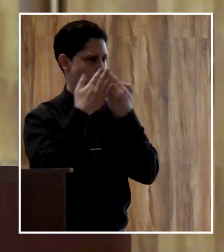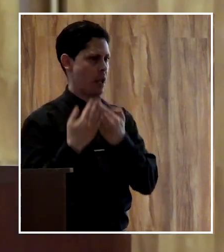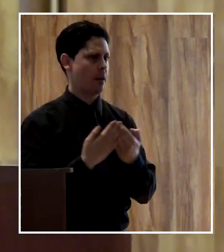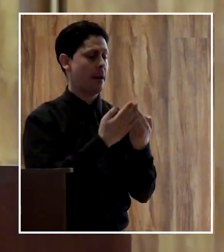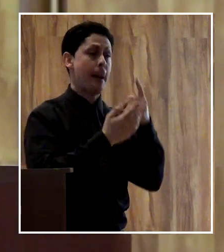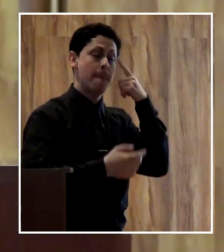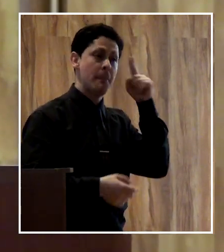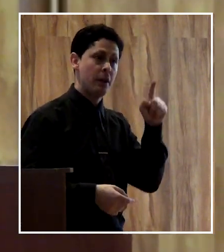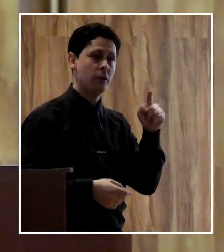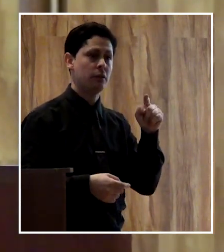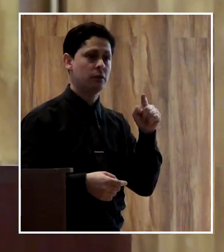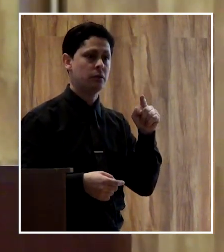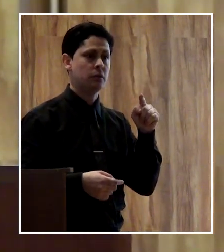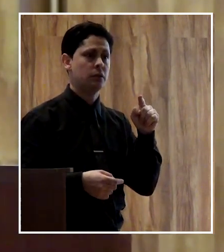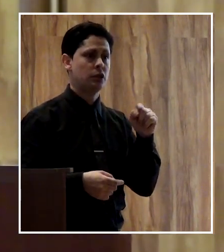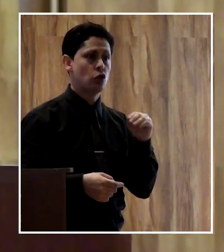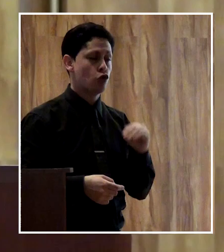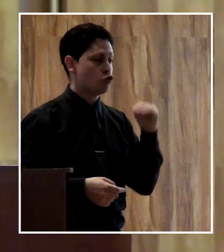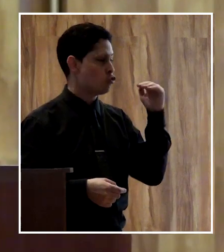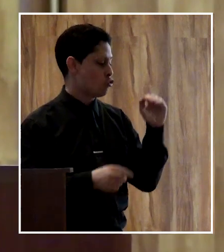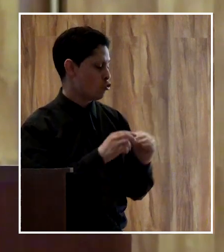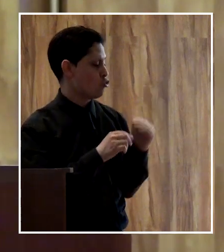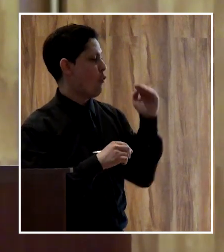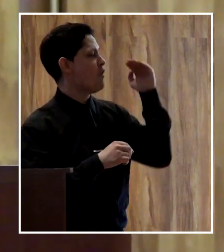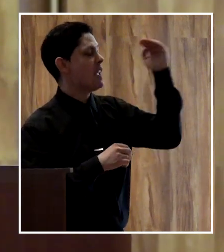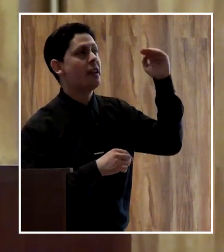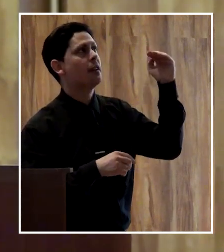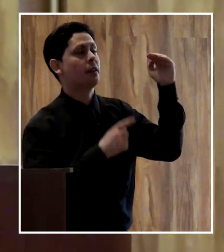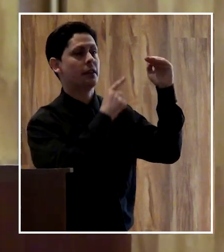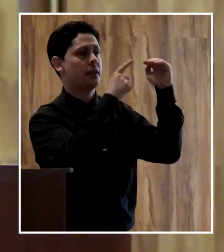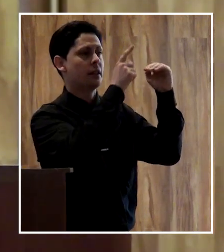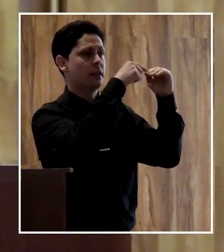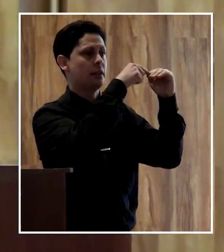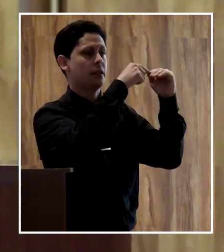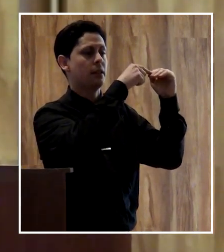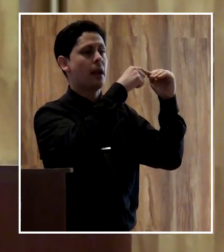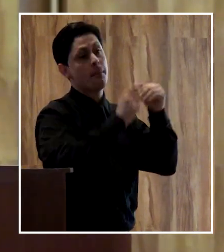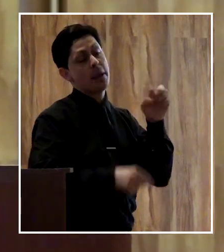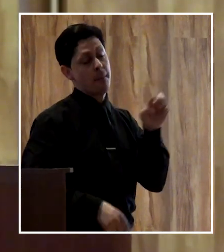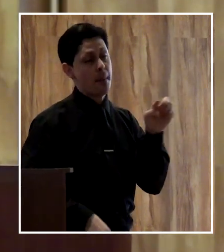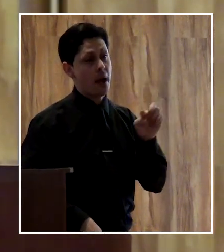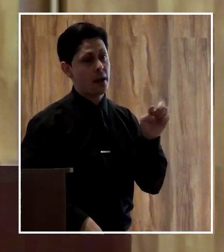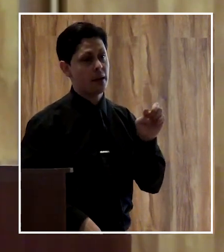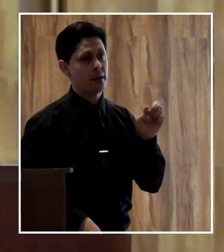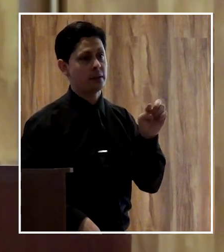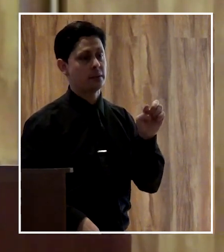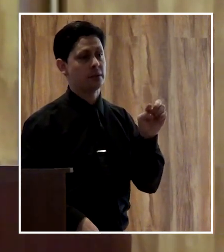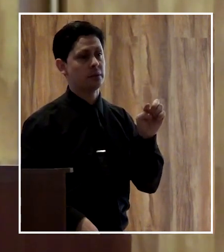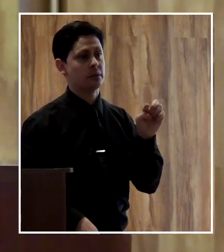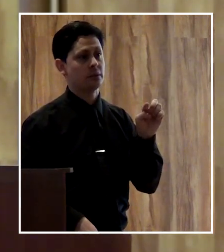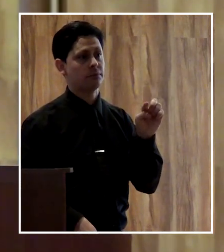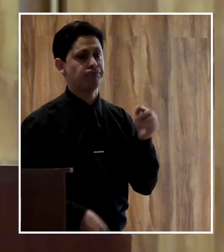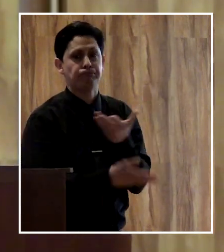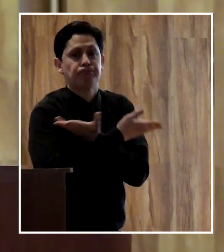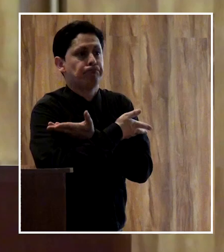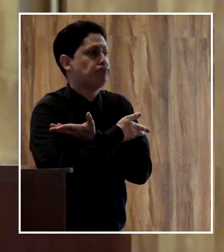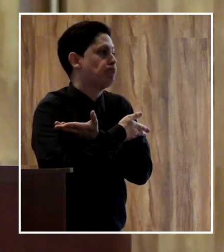además, subí desde la cabaña porque en un largo tiempo mi padre